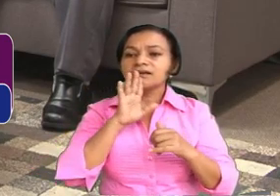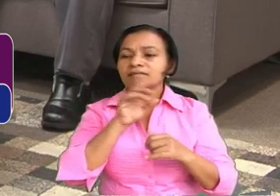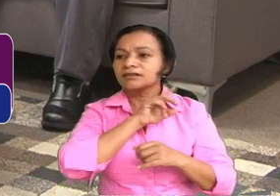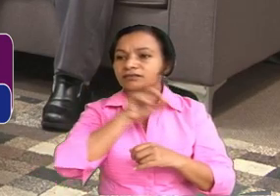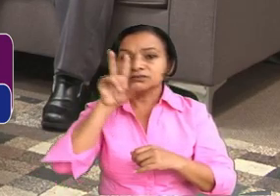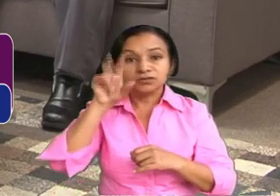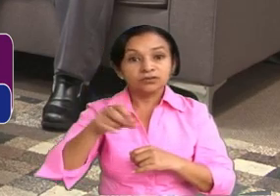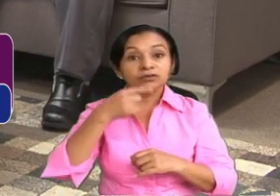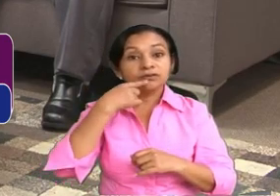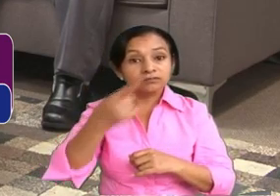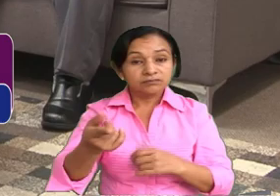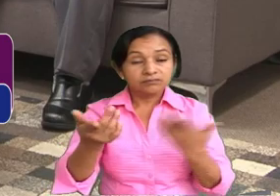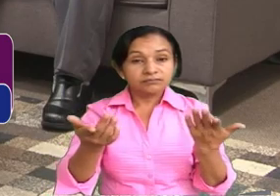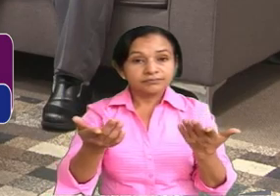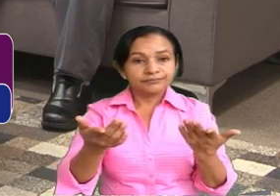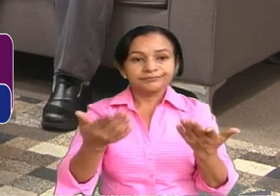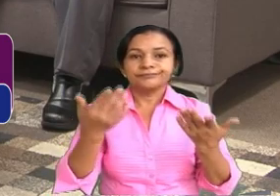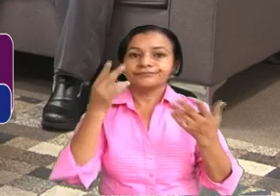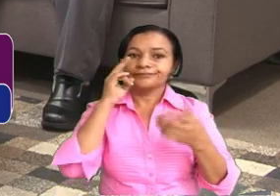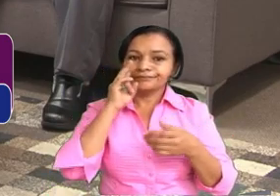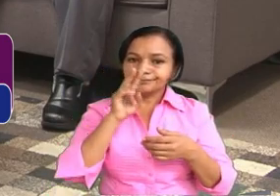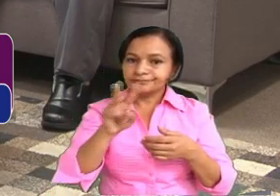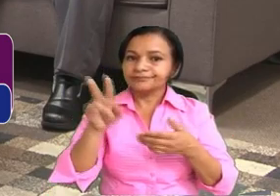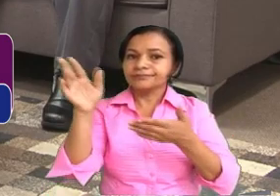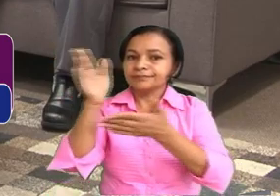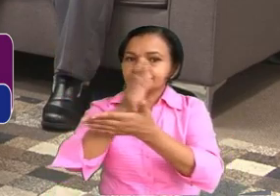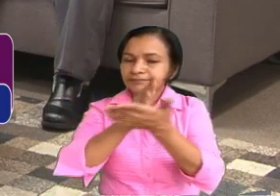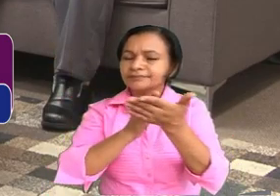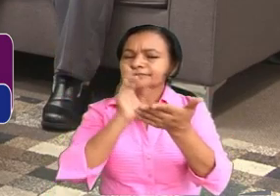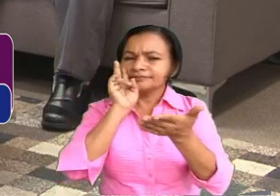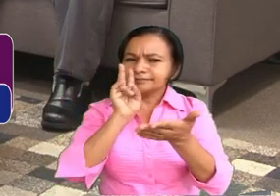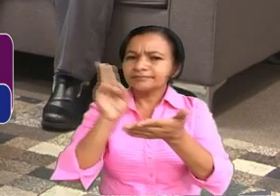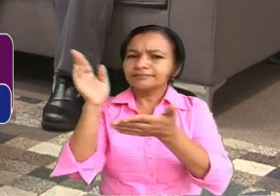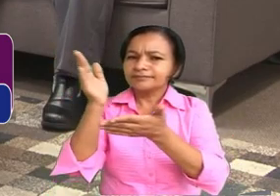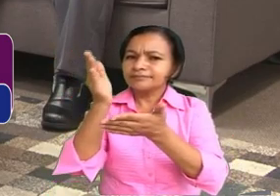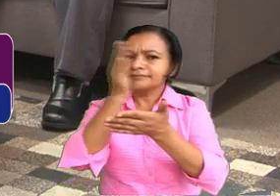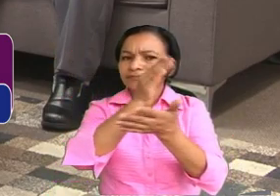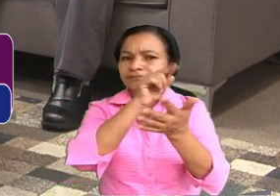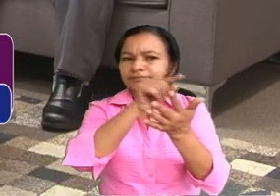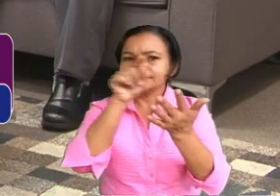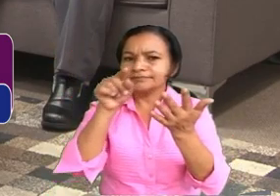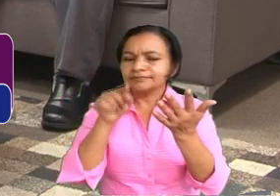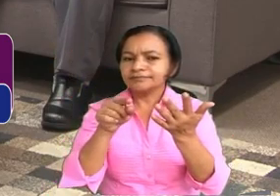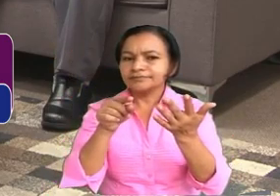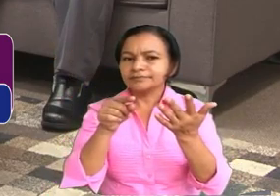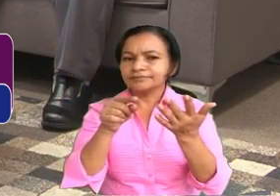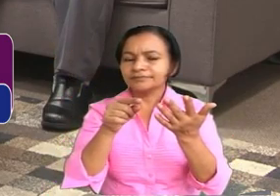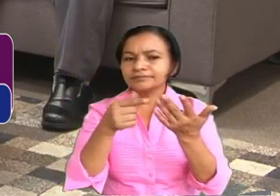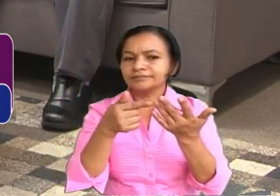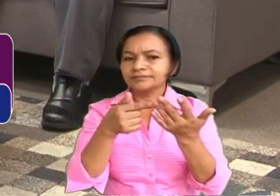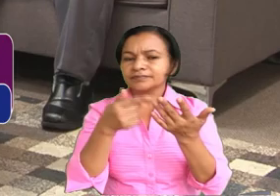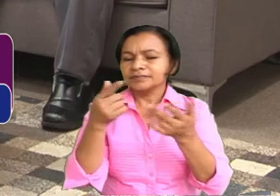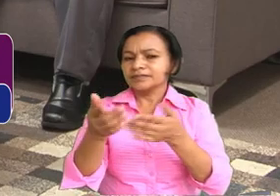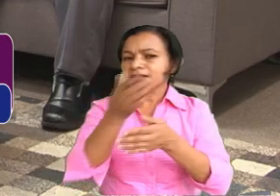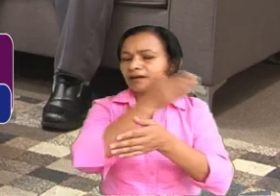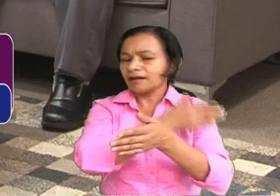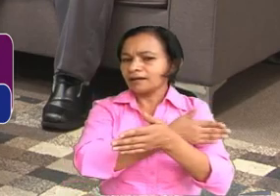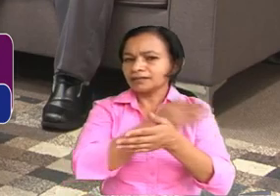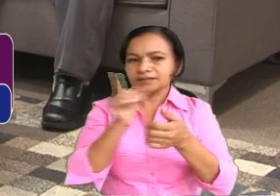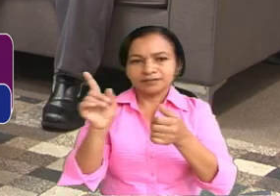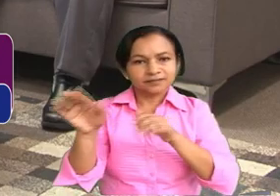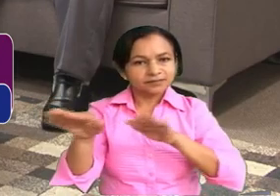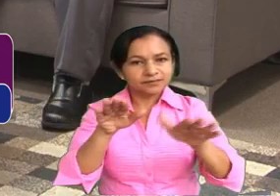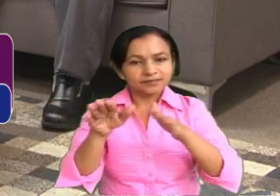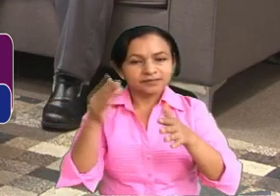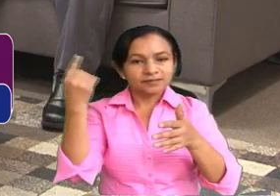eso. Y eso se nota todavía actualmente. No tenemos que irnos hasta esos primeros alumnos que